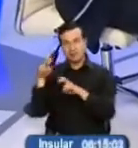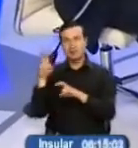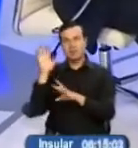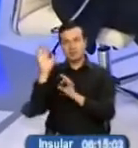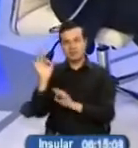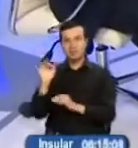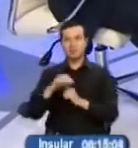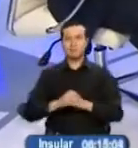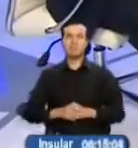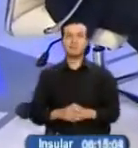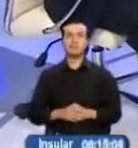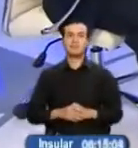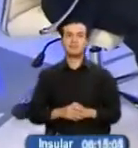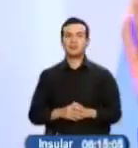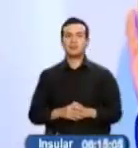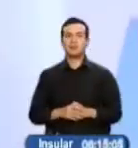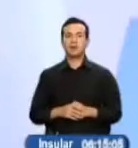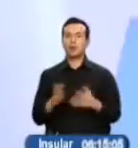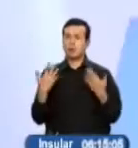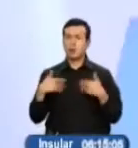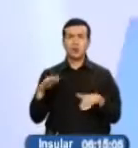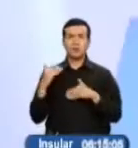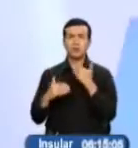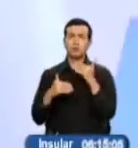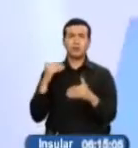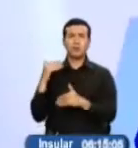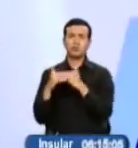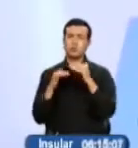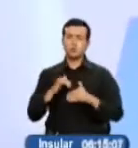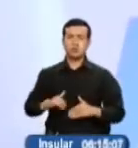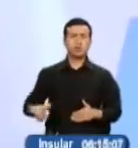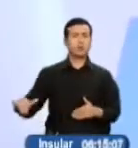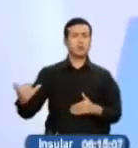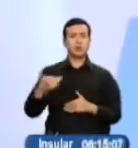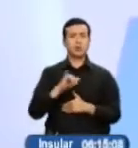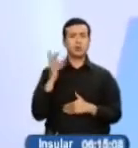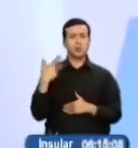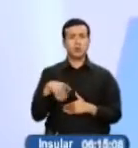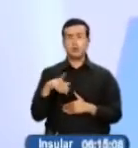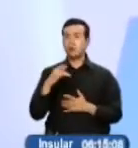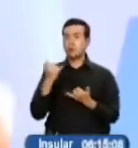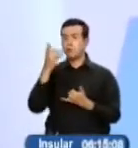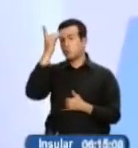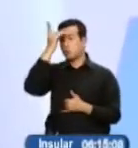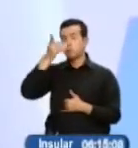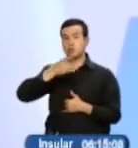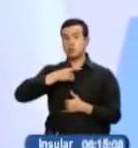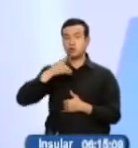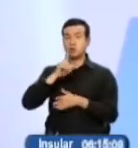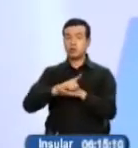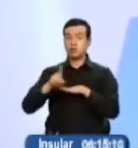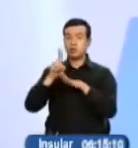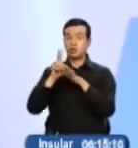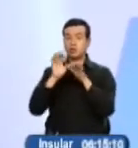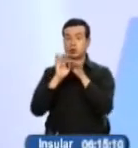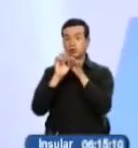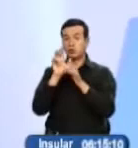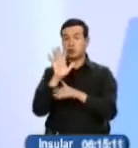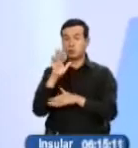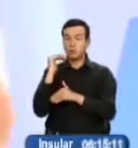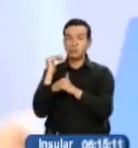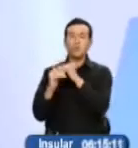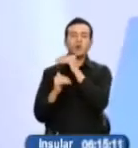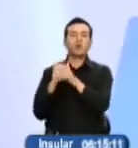la investigación. Y hemos pasado todos los procesos democráticos. Hemos decidido esta vez, y la Dirección Nacional de Alianza País ha definido un